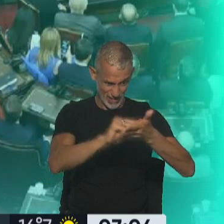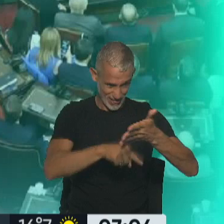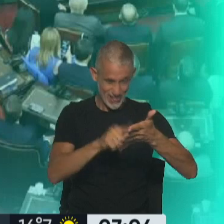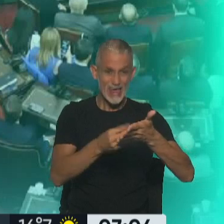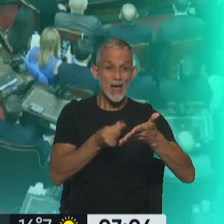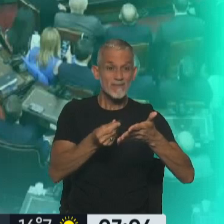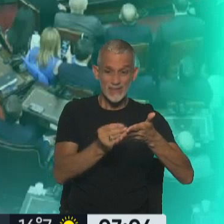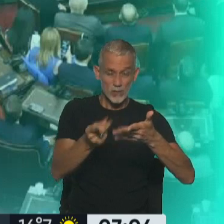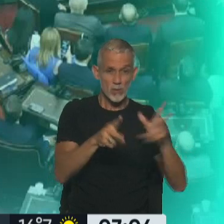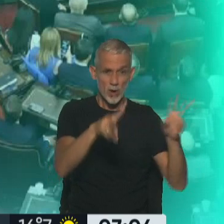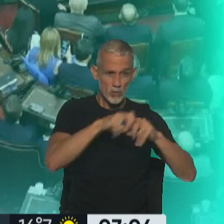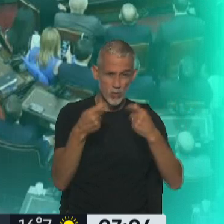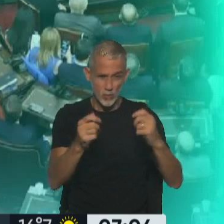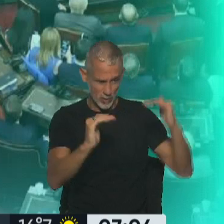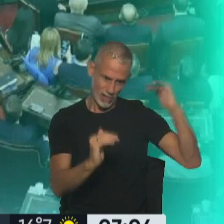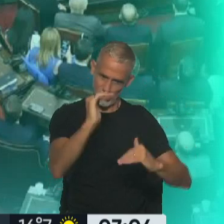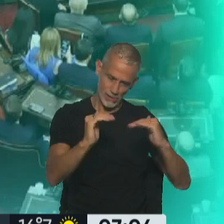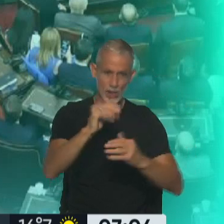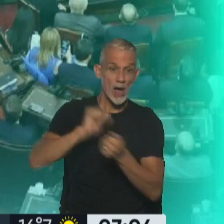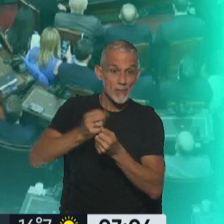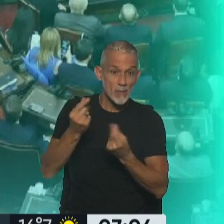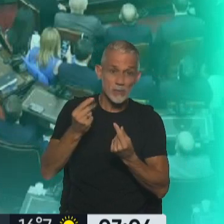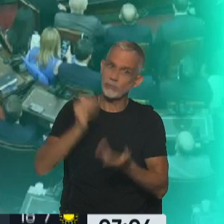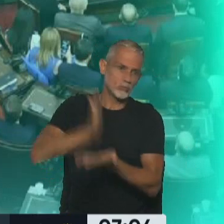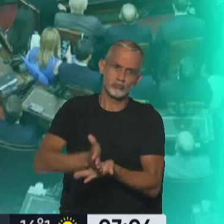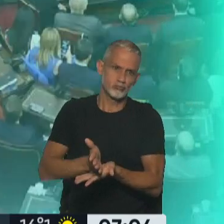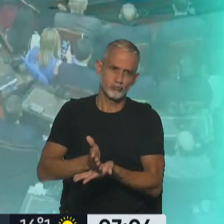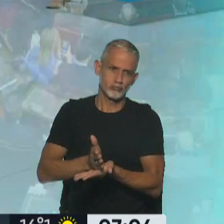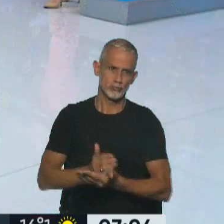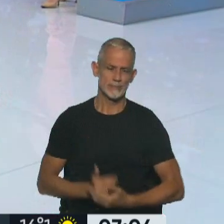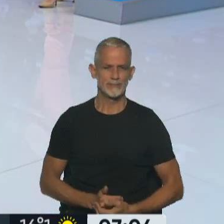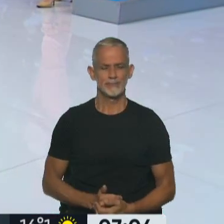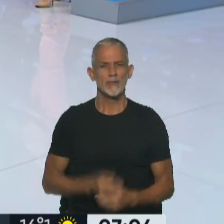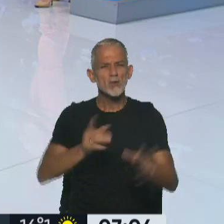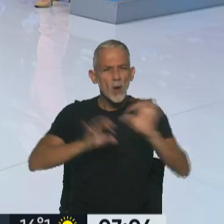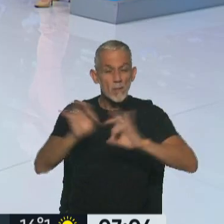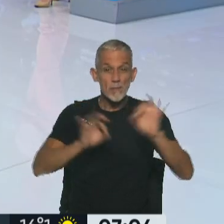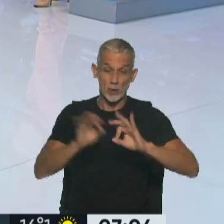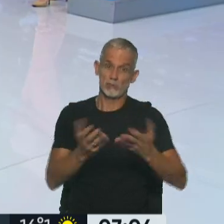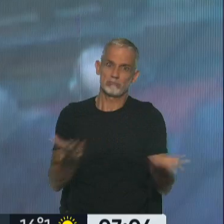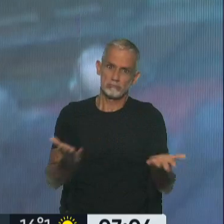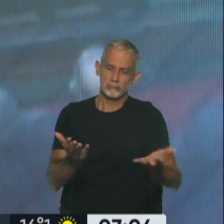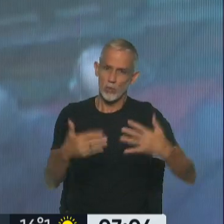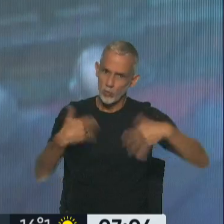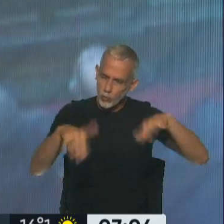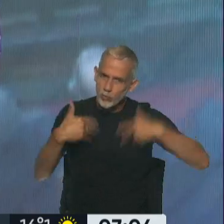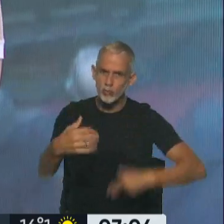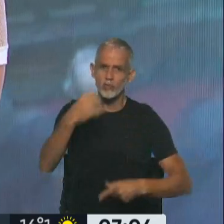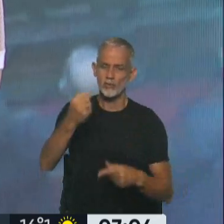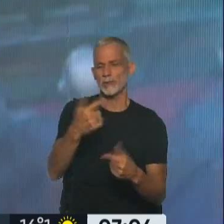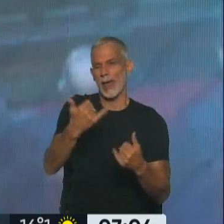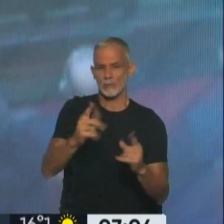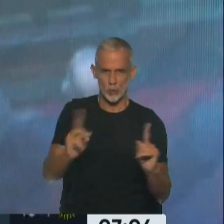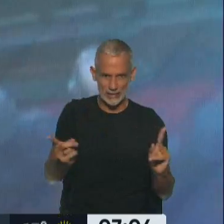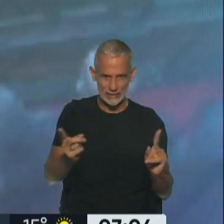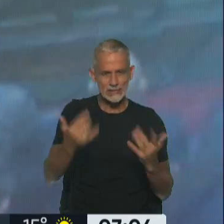financiar déficit fiscal con emisión monetaria. Bien, son proyectos claramente contundentes, Totalmente. proyectos